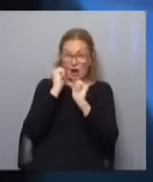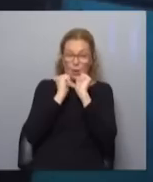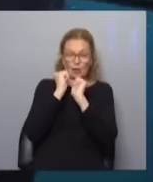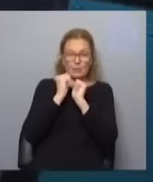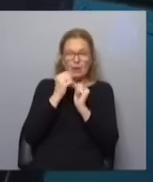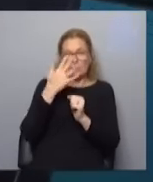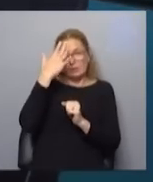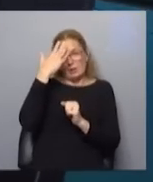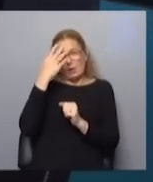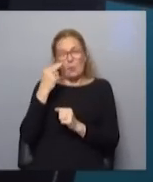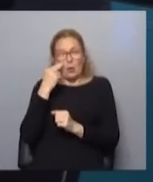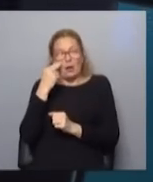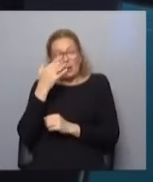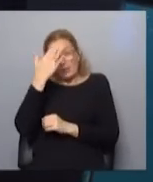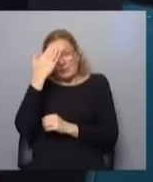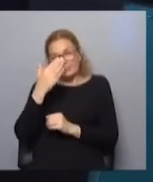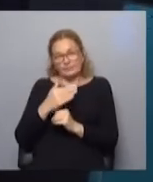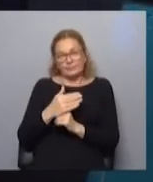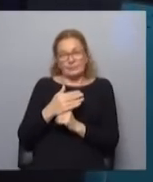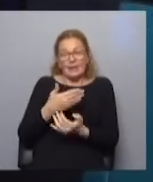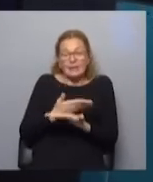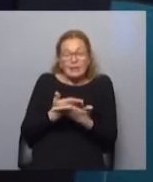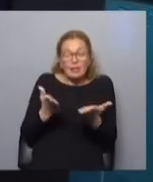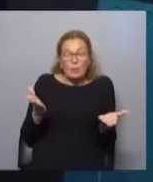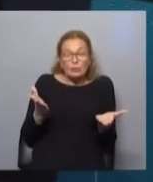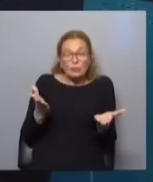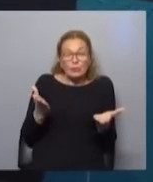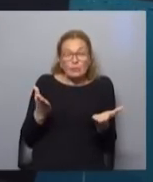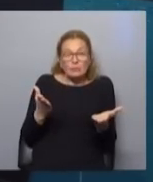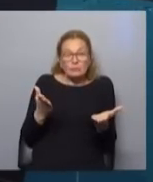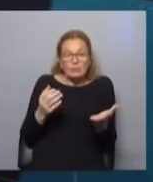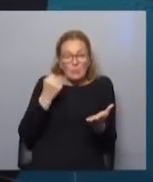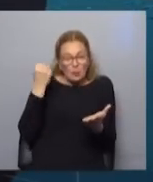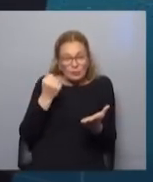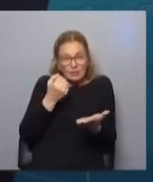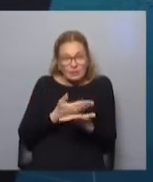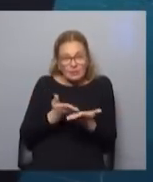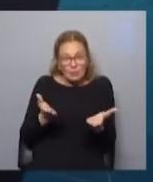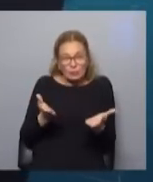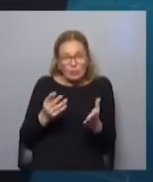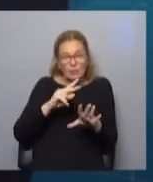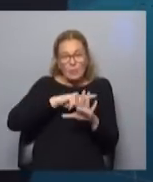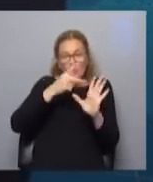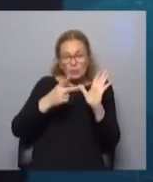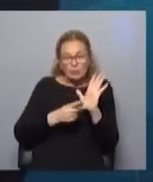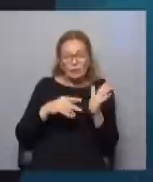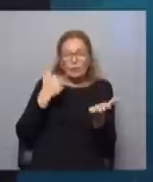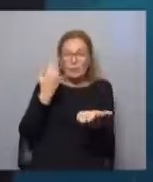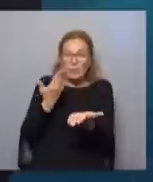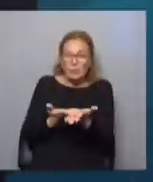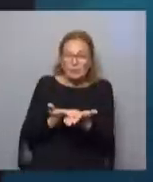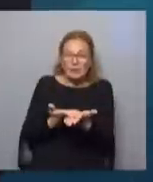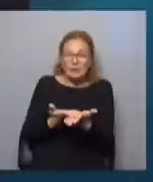va a ser un cambio se demostró y se demostró con creces que había un proyecto que había una propuesta que